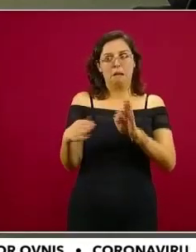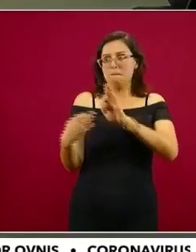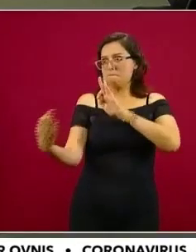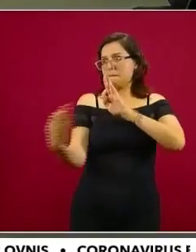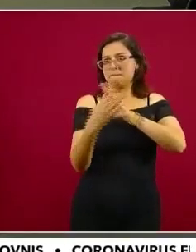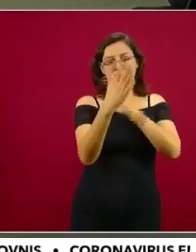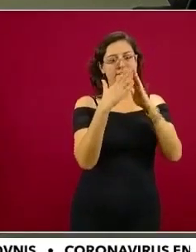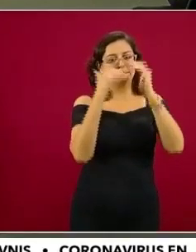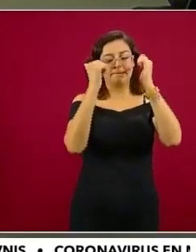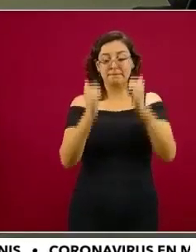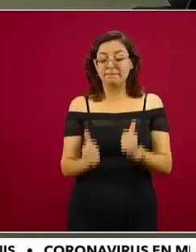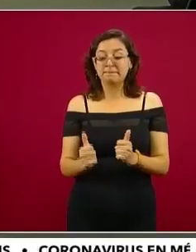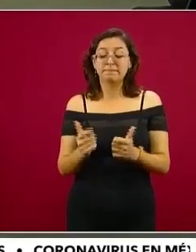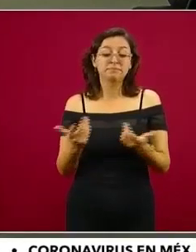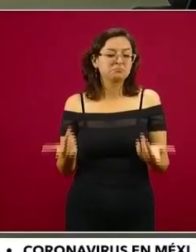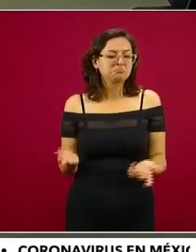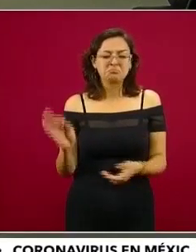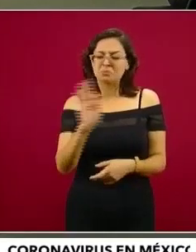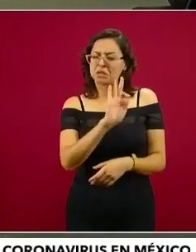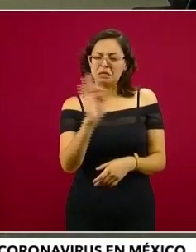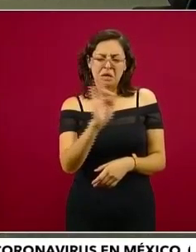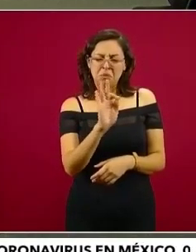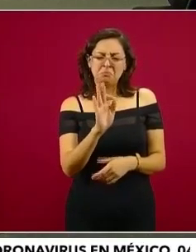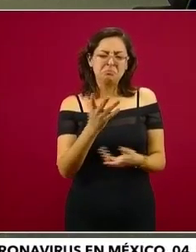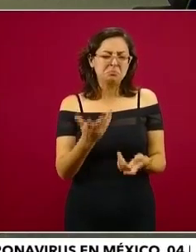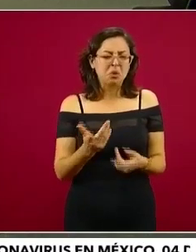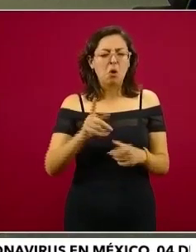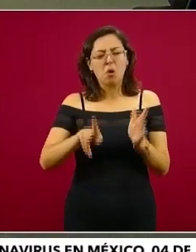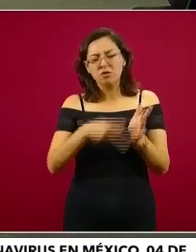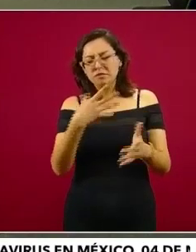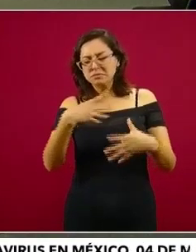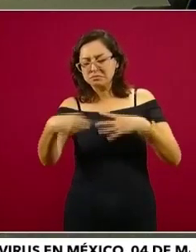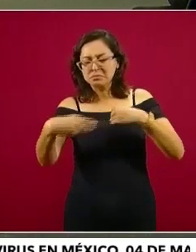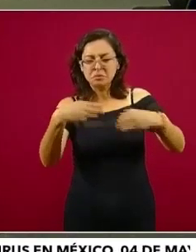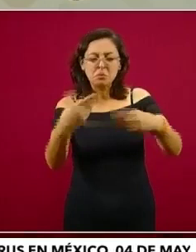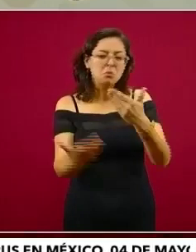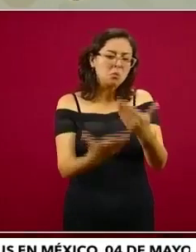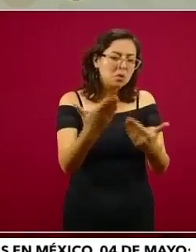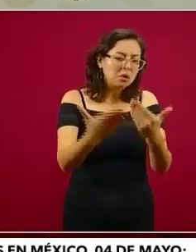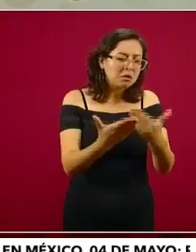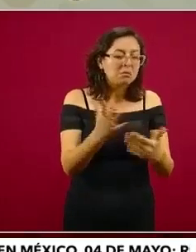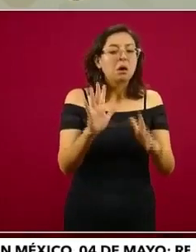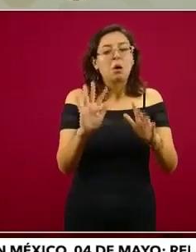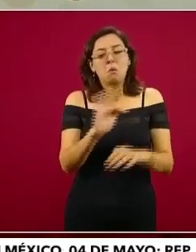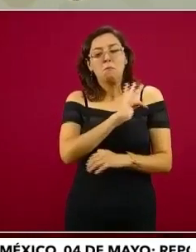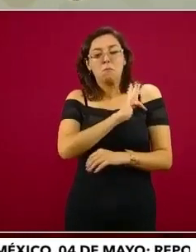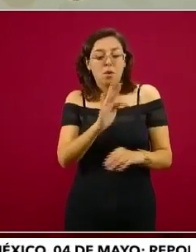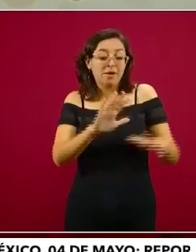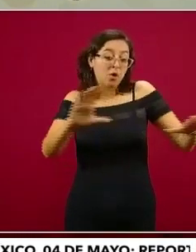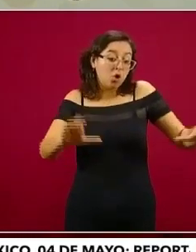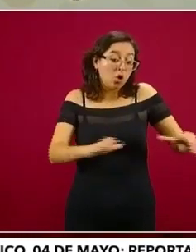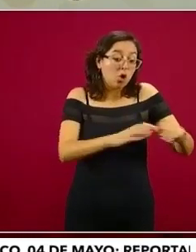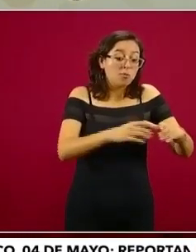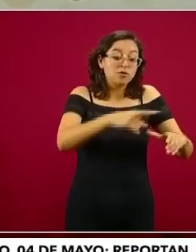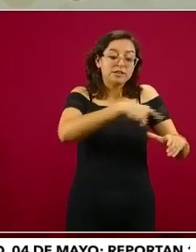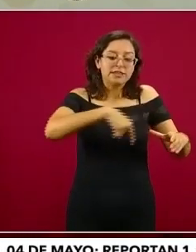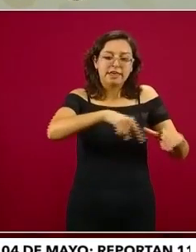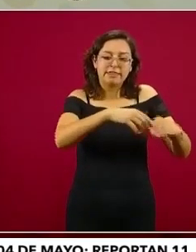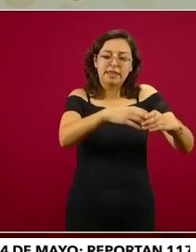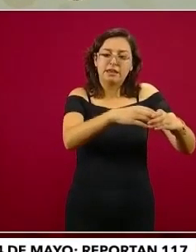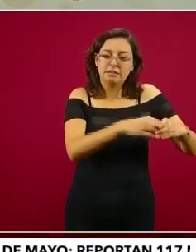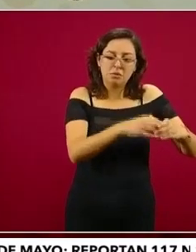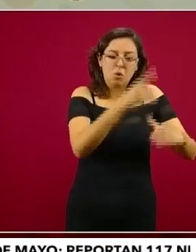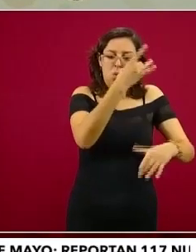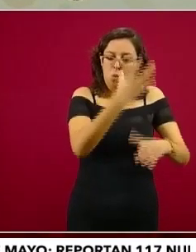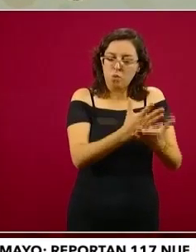así, lo que podríamos hacer es focalizar, segmentar la movilidad entre comunidades que tienen alta transmisión y